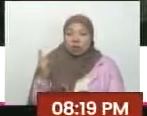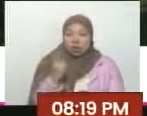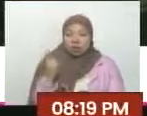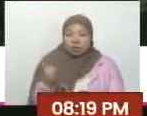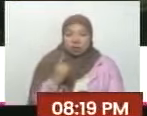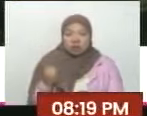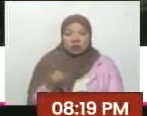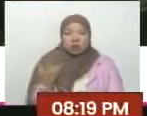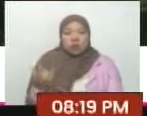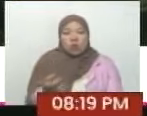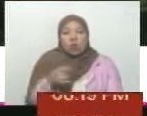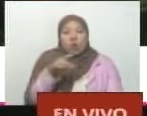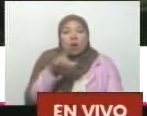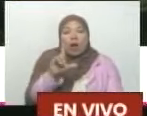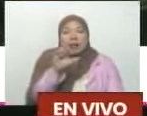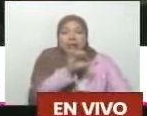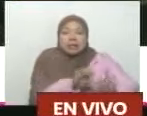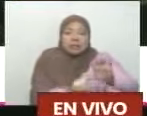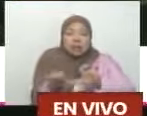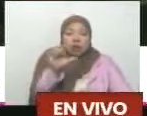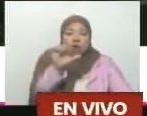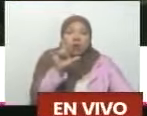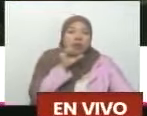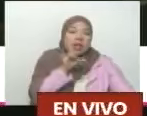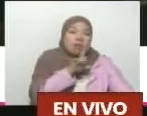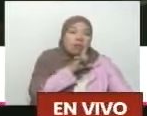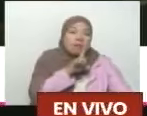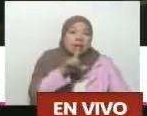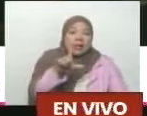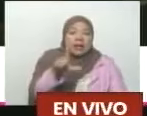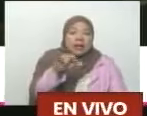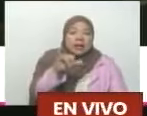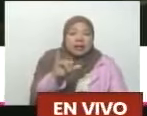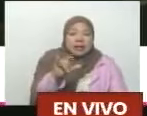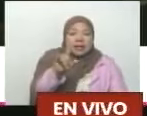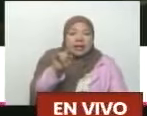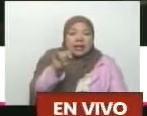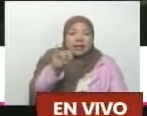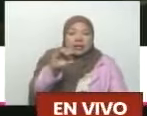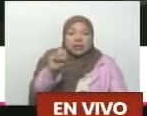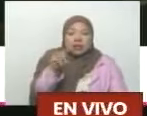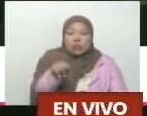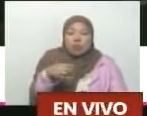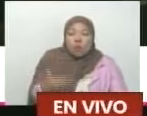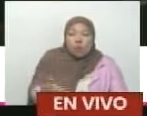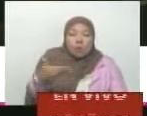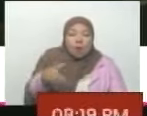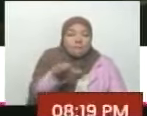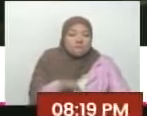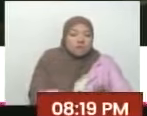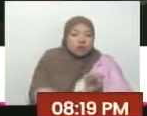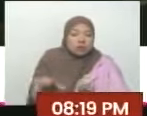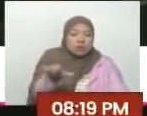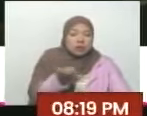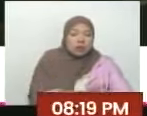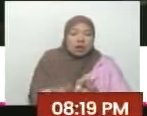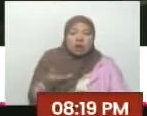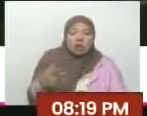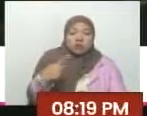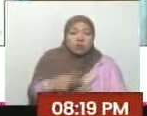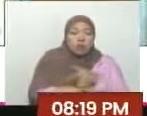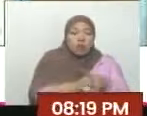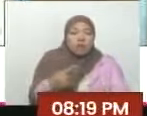la mayor reserva de litio del mundo, y es lamentable lo que han tenido que vivir en los últimos años respecto a los gobiernos progresistas y a